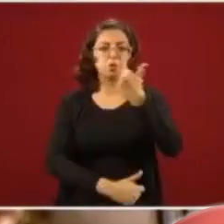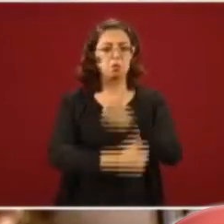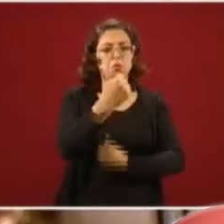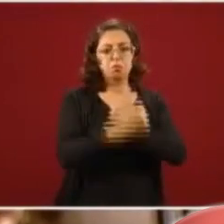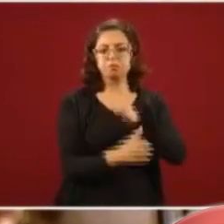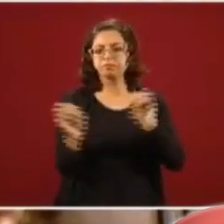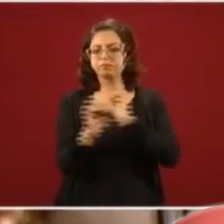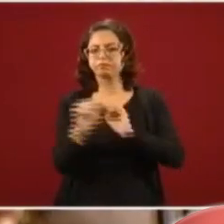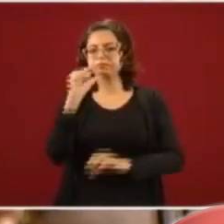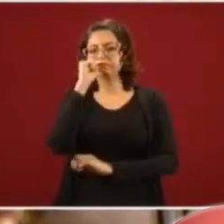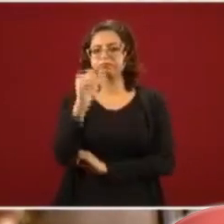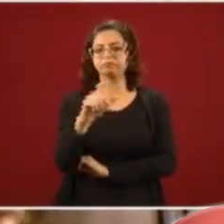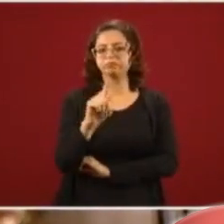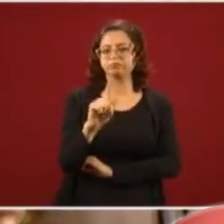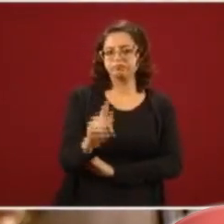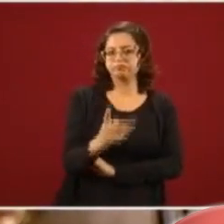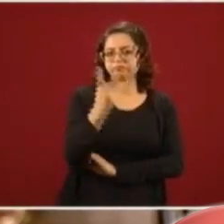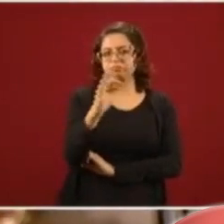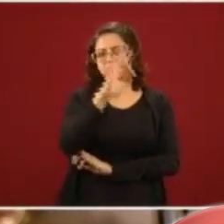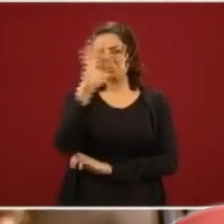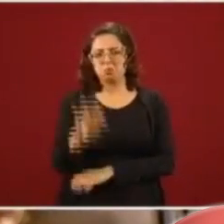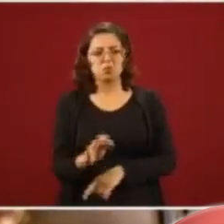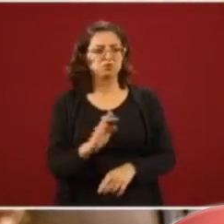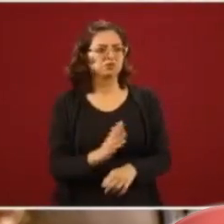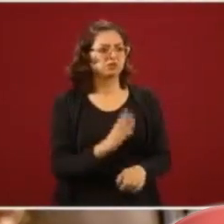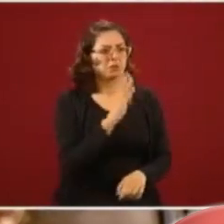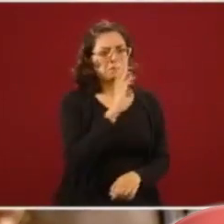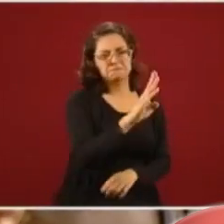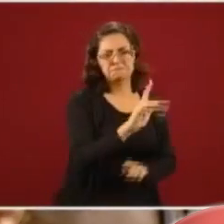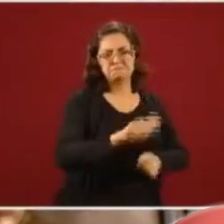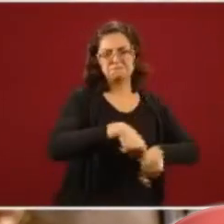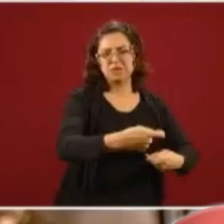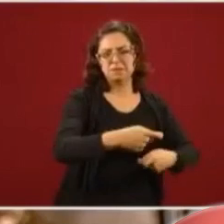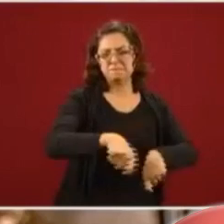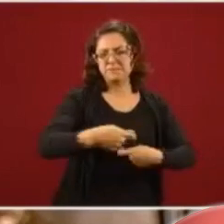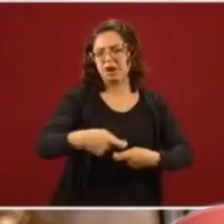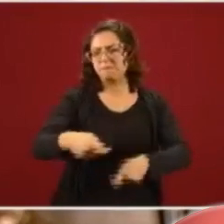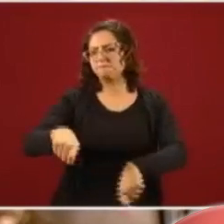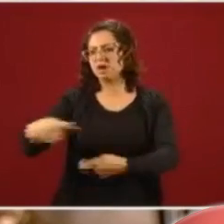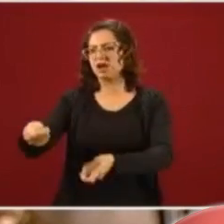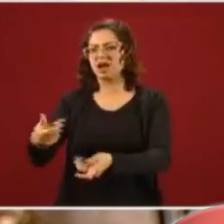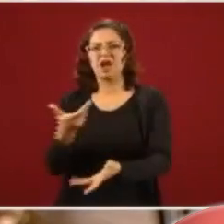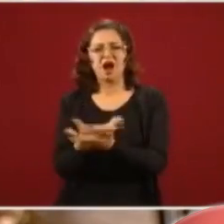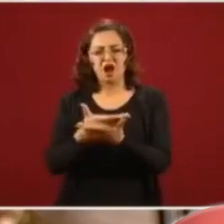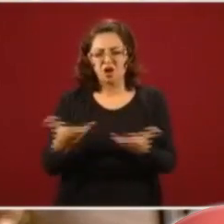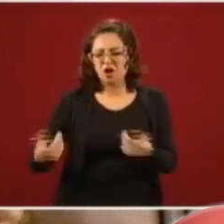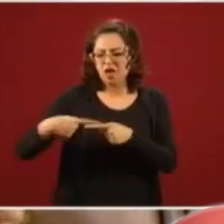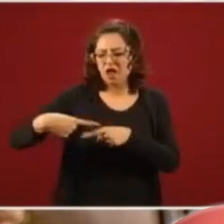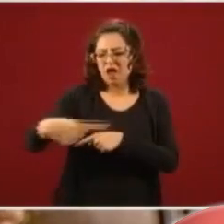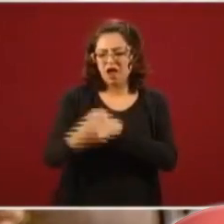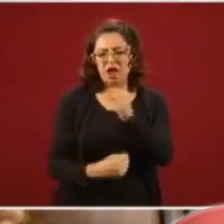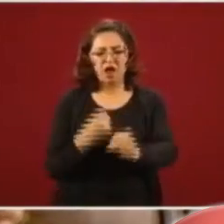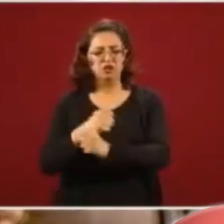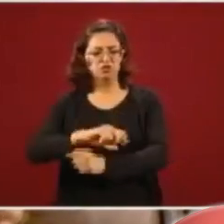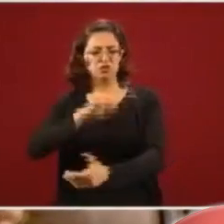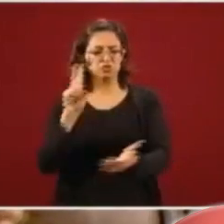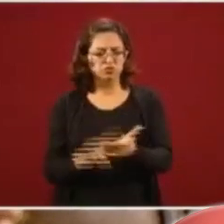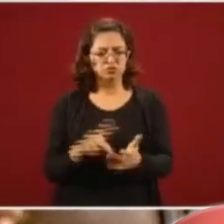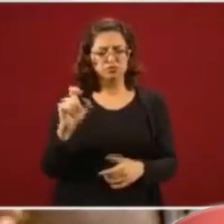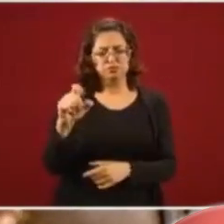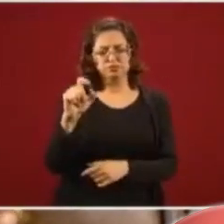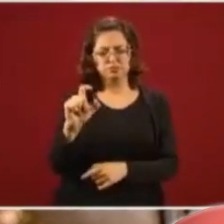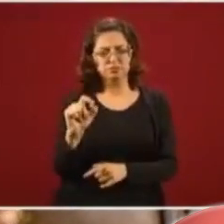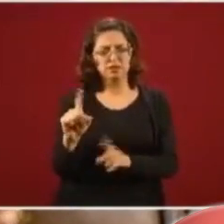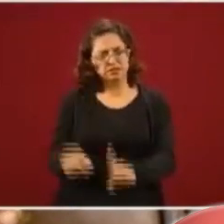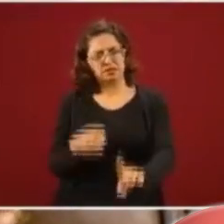el 74% de ellos. Entonces, me gustaría saber qué va a hacer usted diferente este año para que se pueda